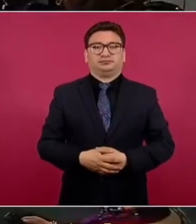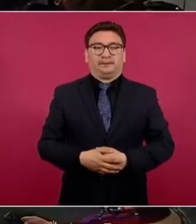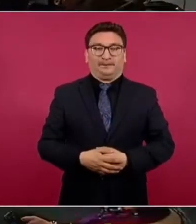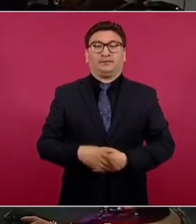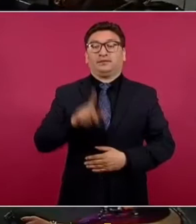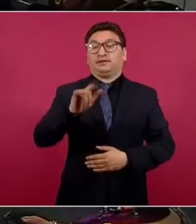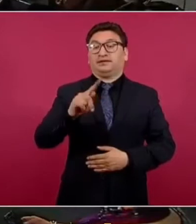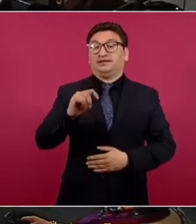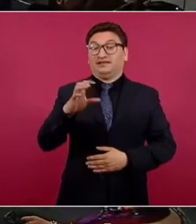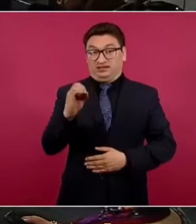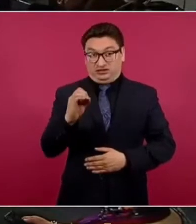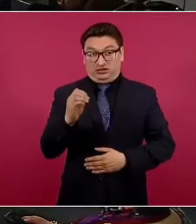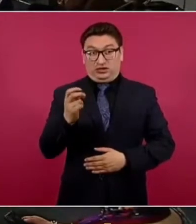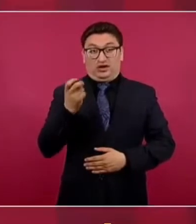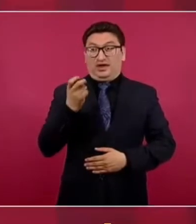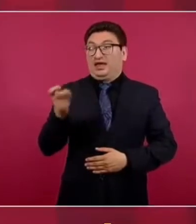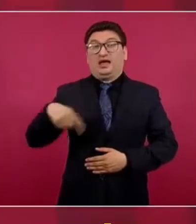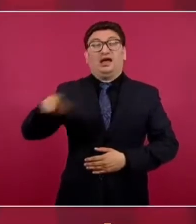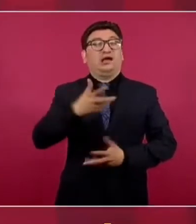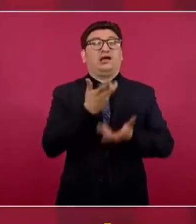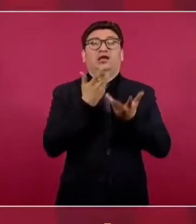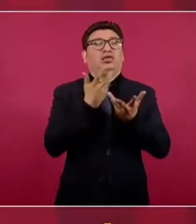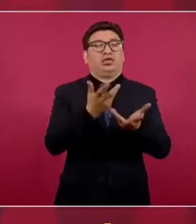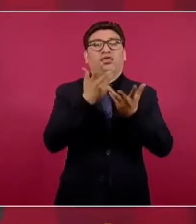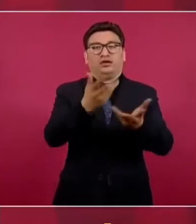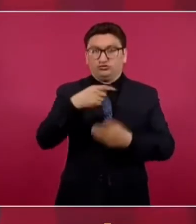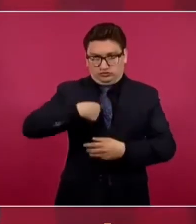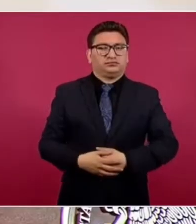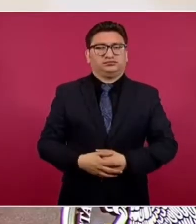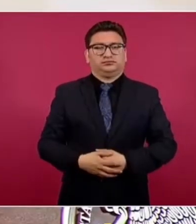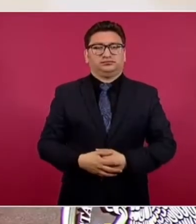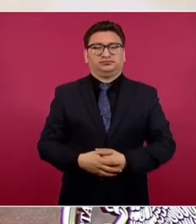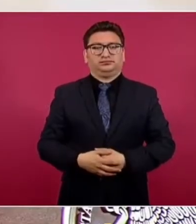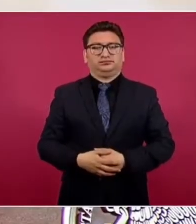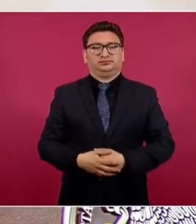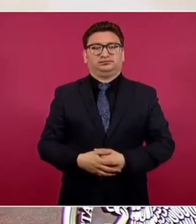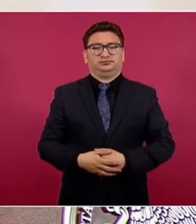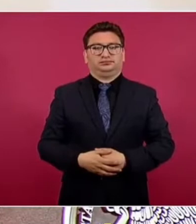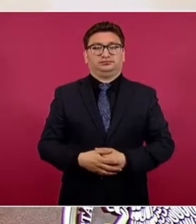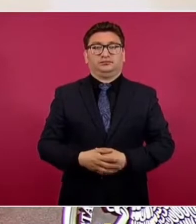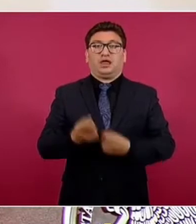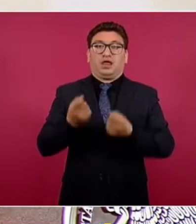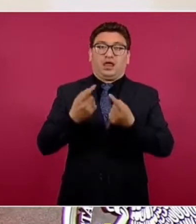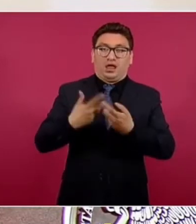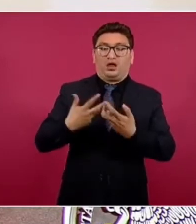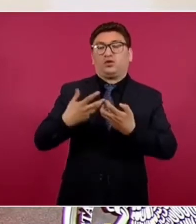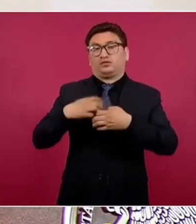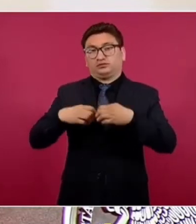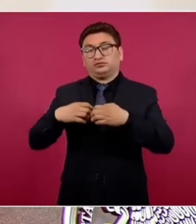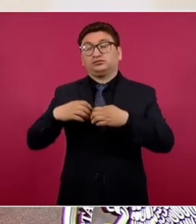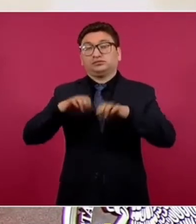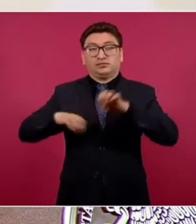el litio que lo ambicionan, porque me consta, tanto corporaciones como gobiernos